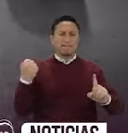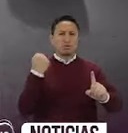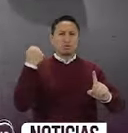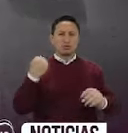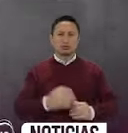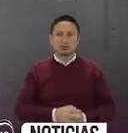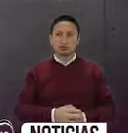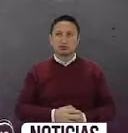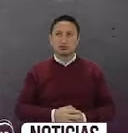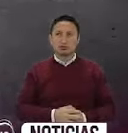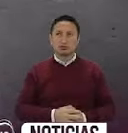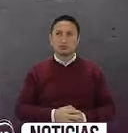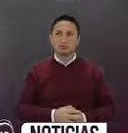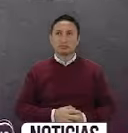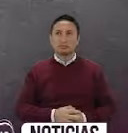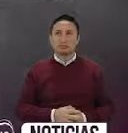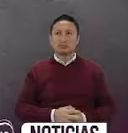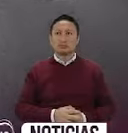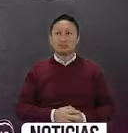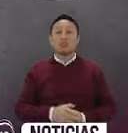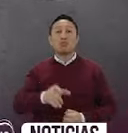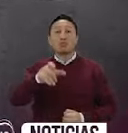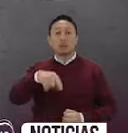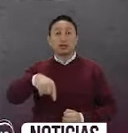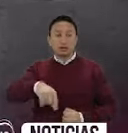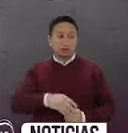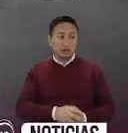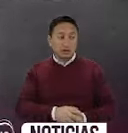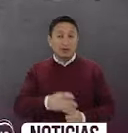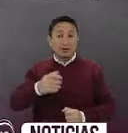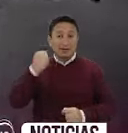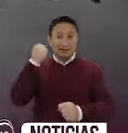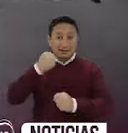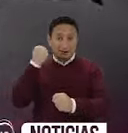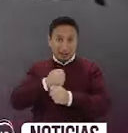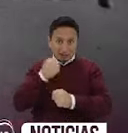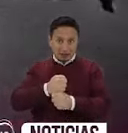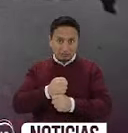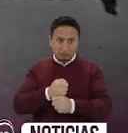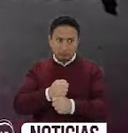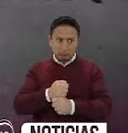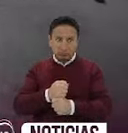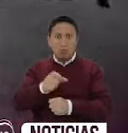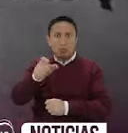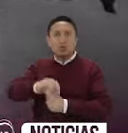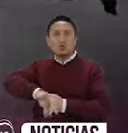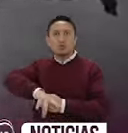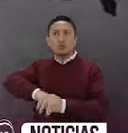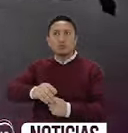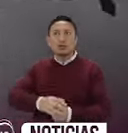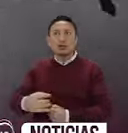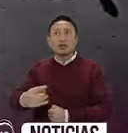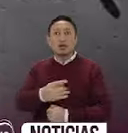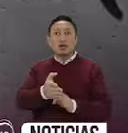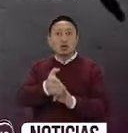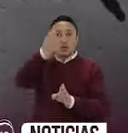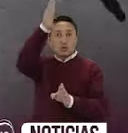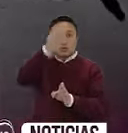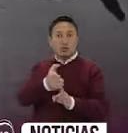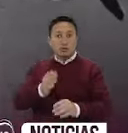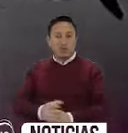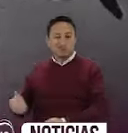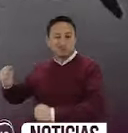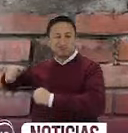un accidente, ni el trabajo apresurado de obreros nocturnos. Eran ladrones que golpeaban no metal,